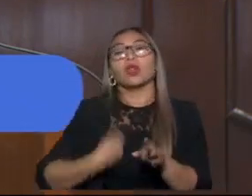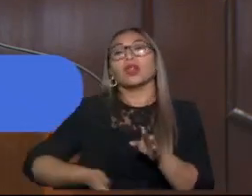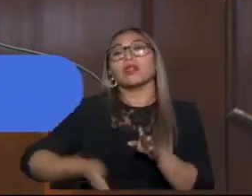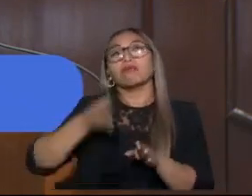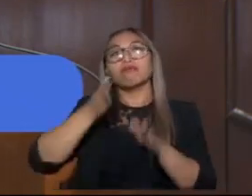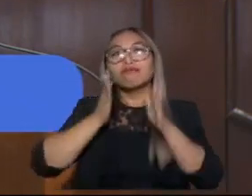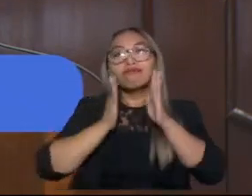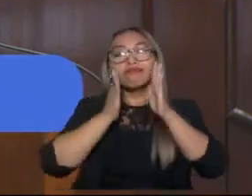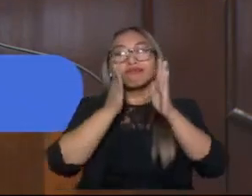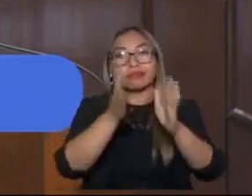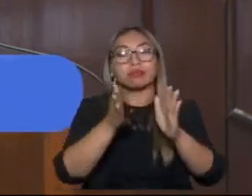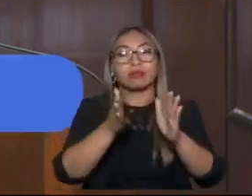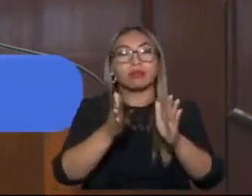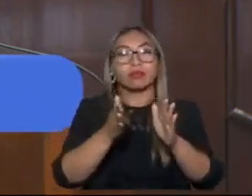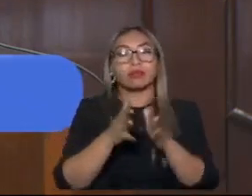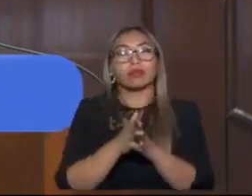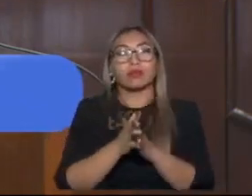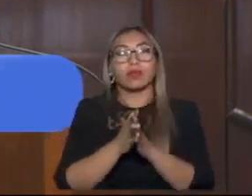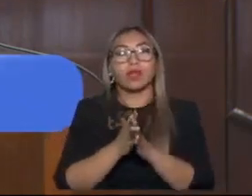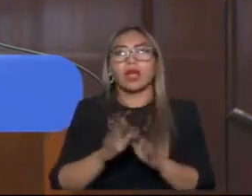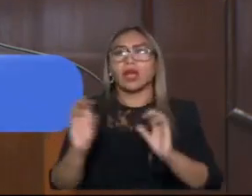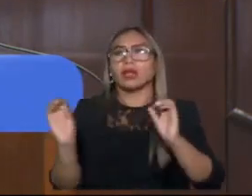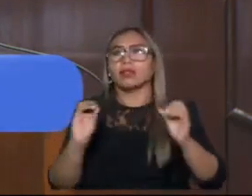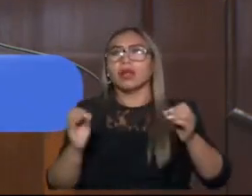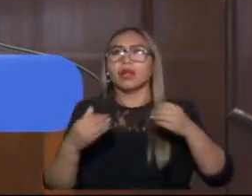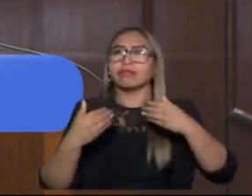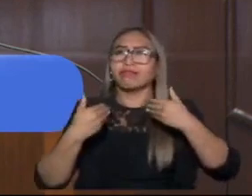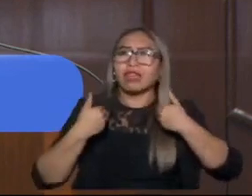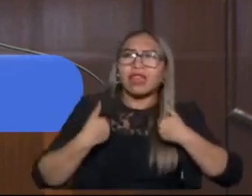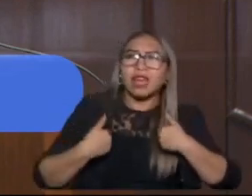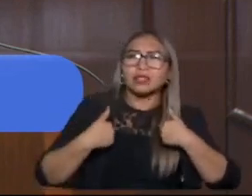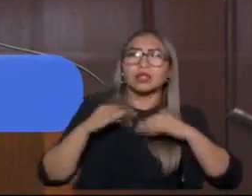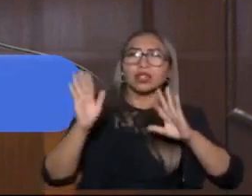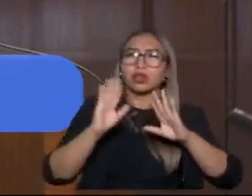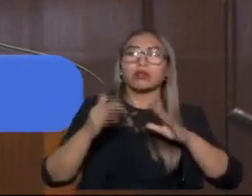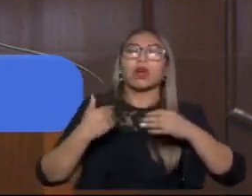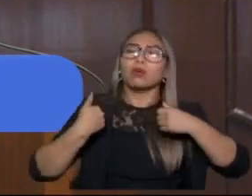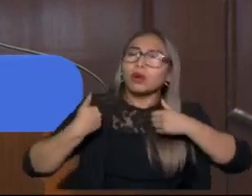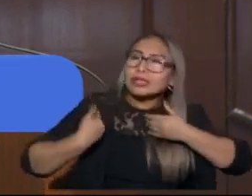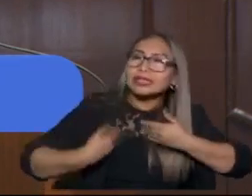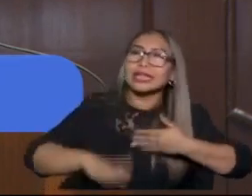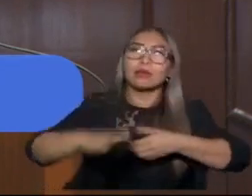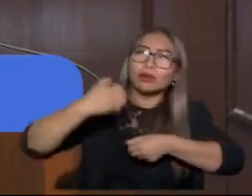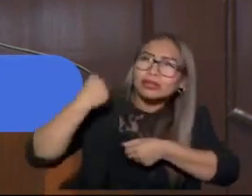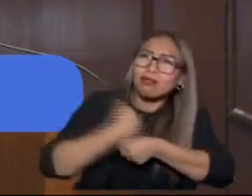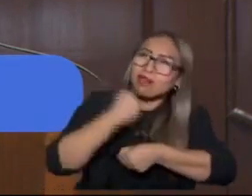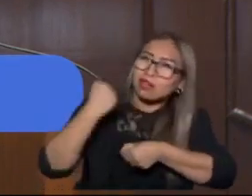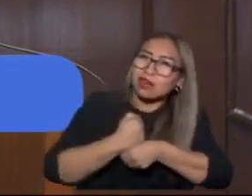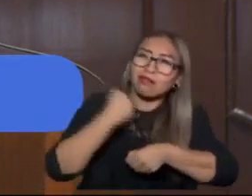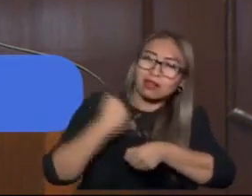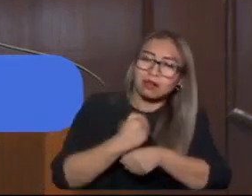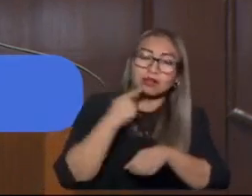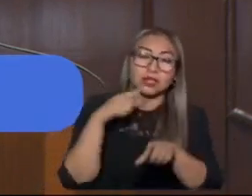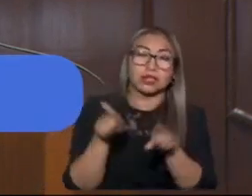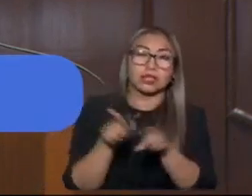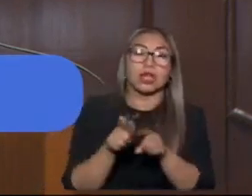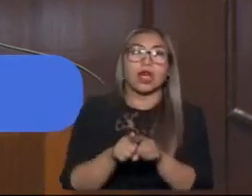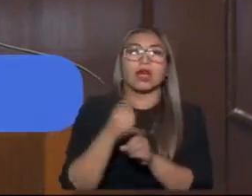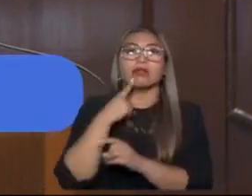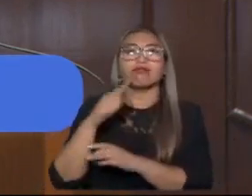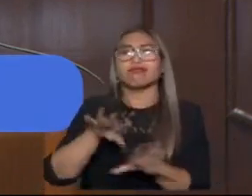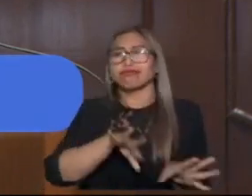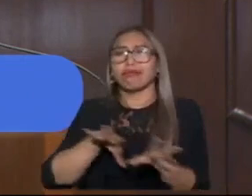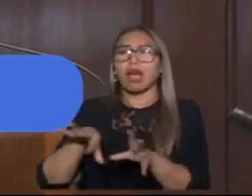determinación, sin descanso, sin abandonar en ningún momento